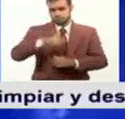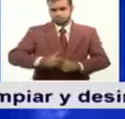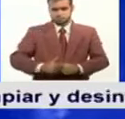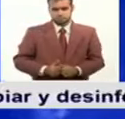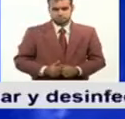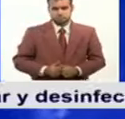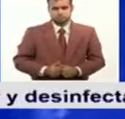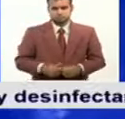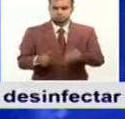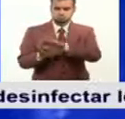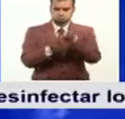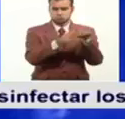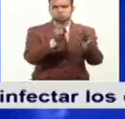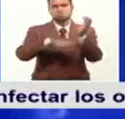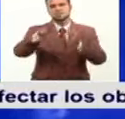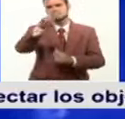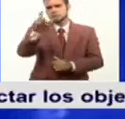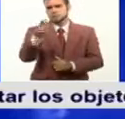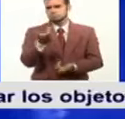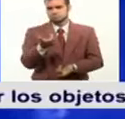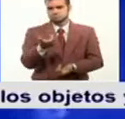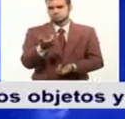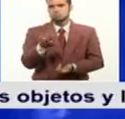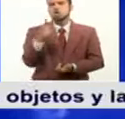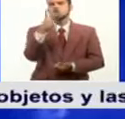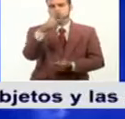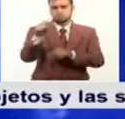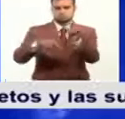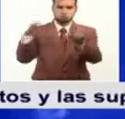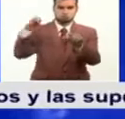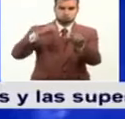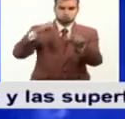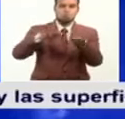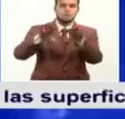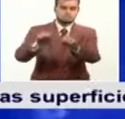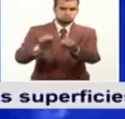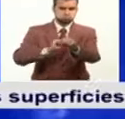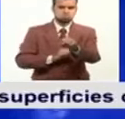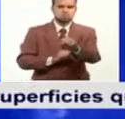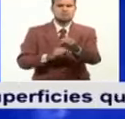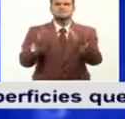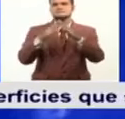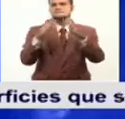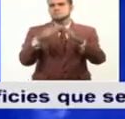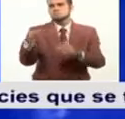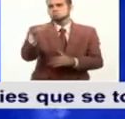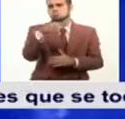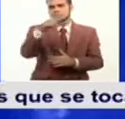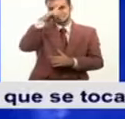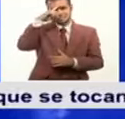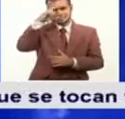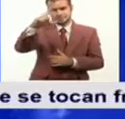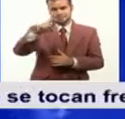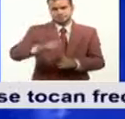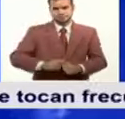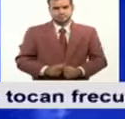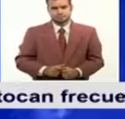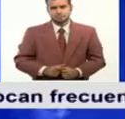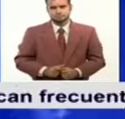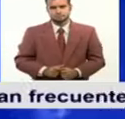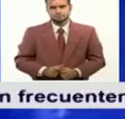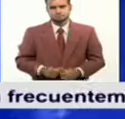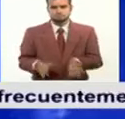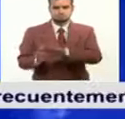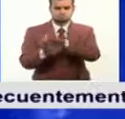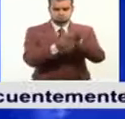En Villa Clara se diagnostican 2 casos importados del municipio de Santa Clara. En Ciego